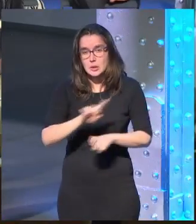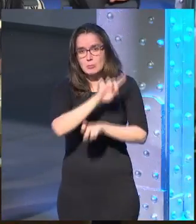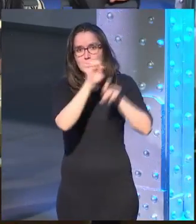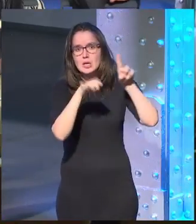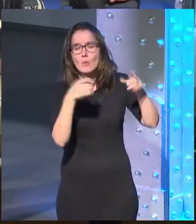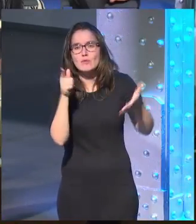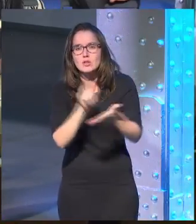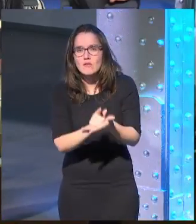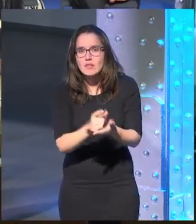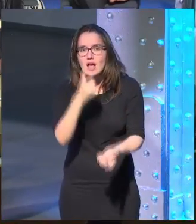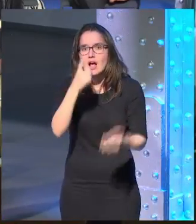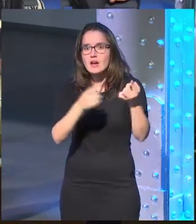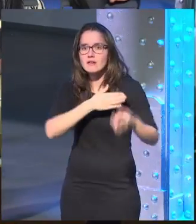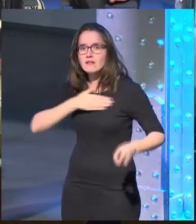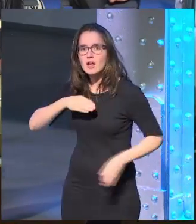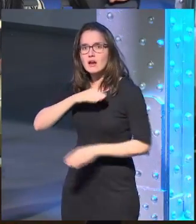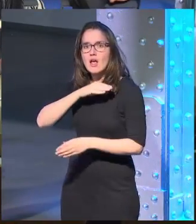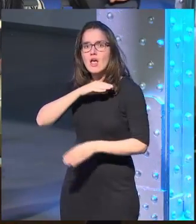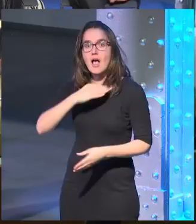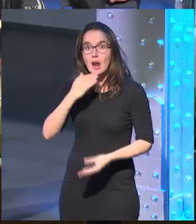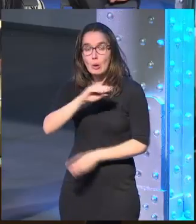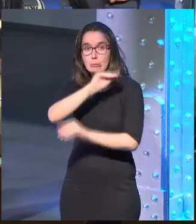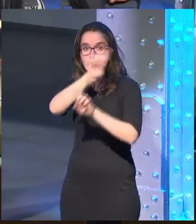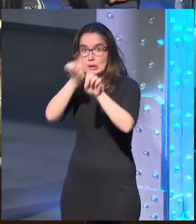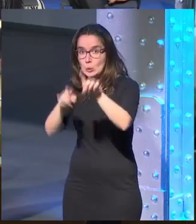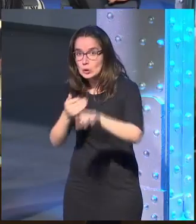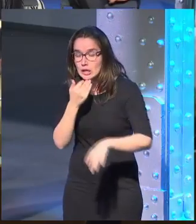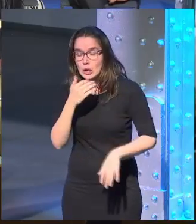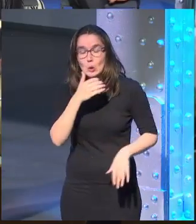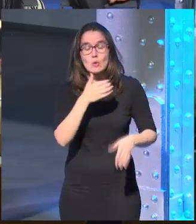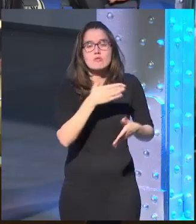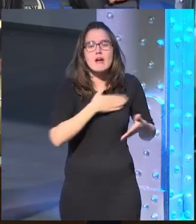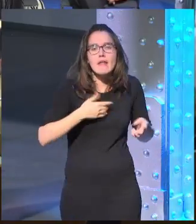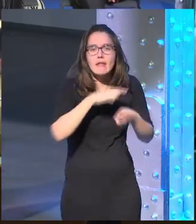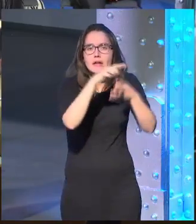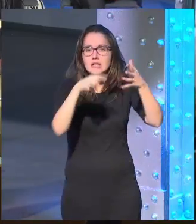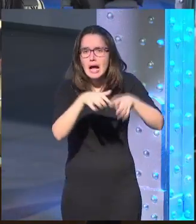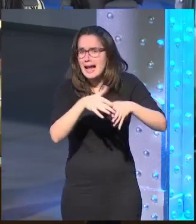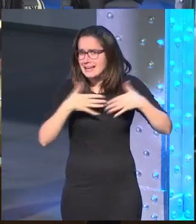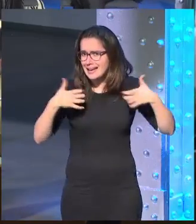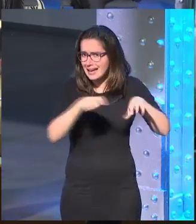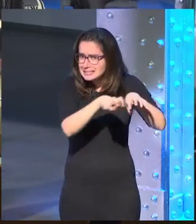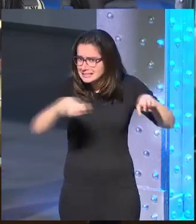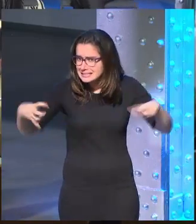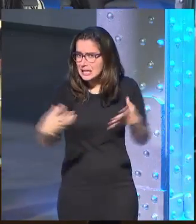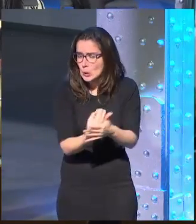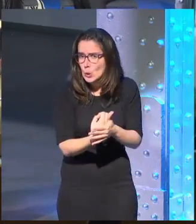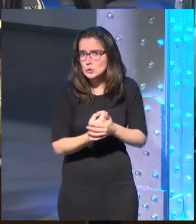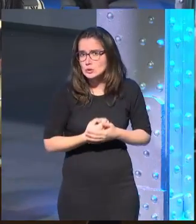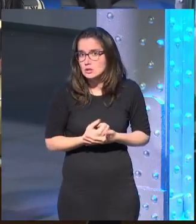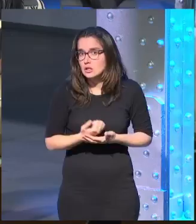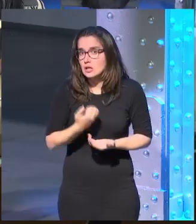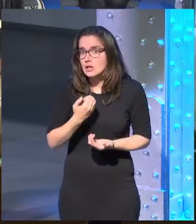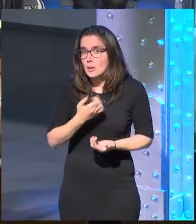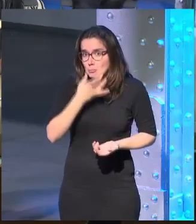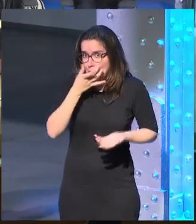preguntar, ¿alguien quiere intervenir? No perdáis esta oportunidad de hacer una pregunta a Eduardo, a Carmen, a Javier, a Luis Miguel, a José María. Aquí no